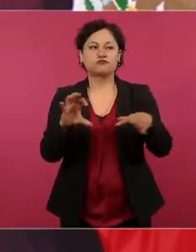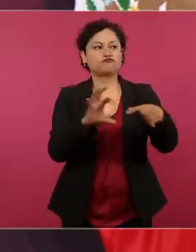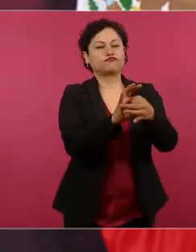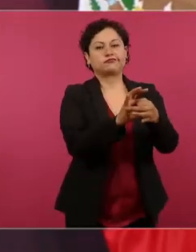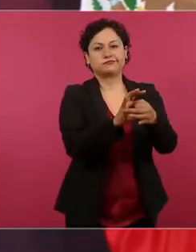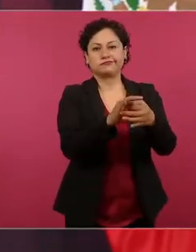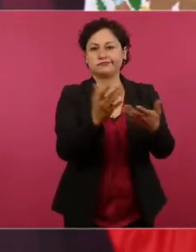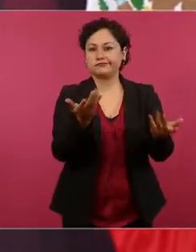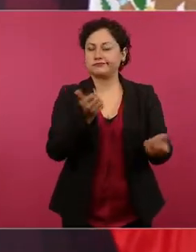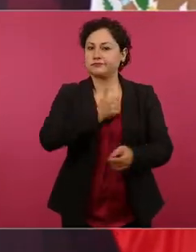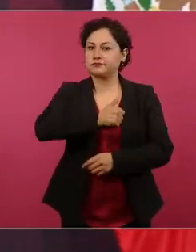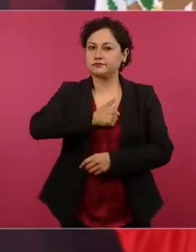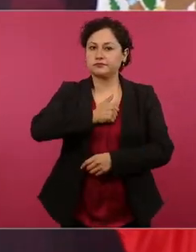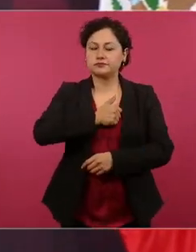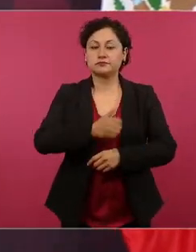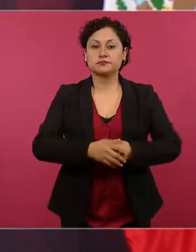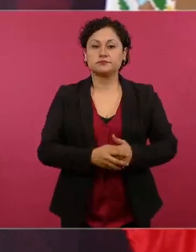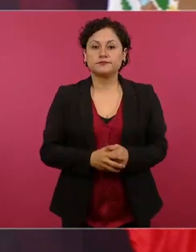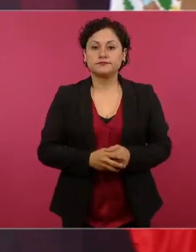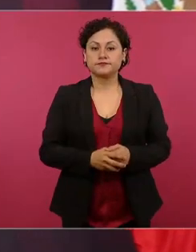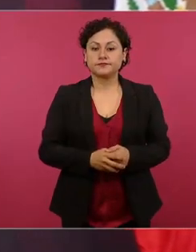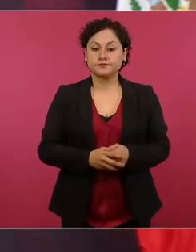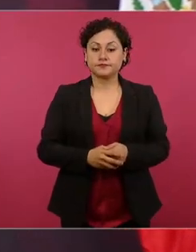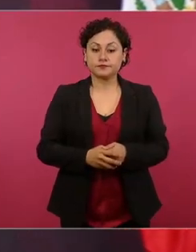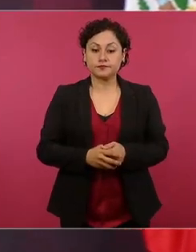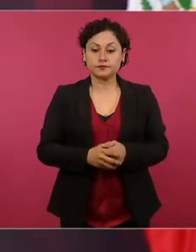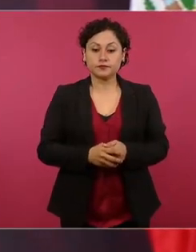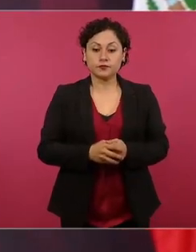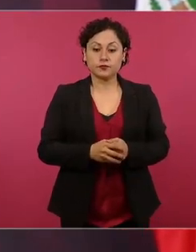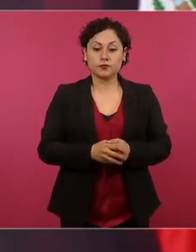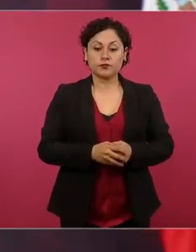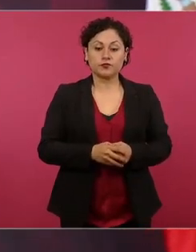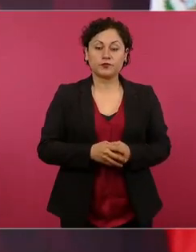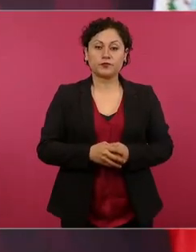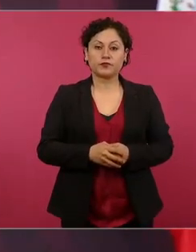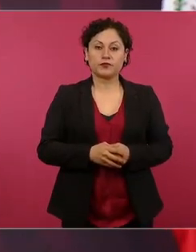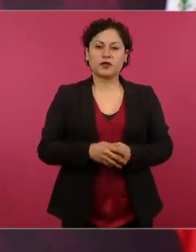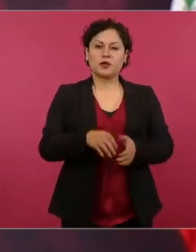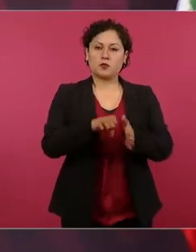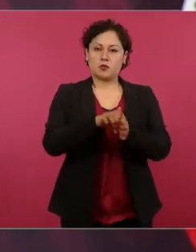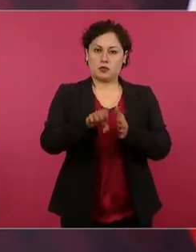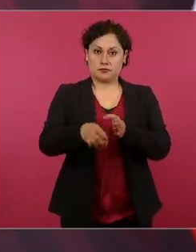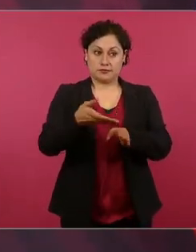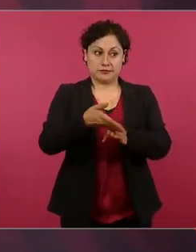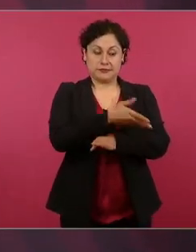su tiempo, El Siempre, una revista importante,